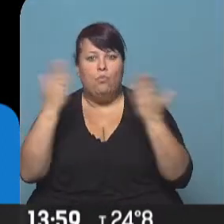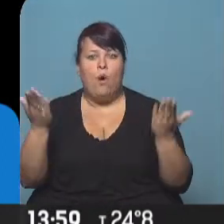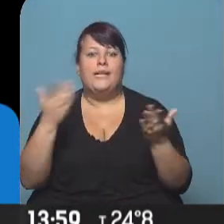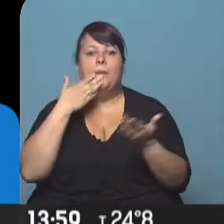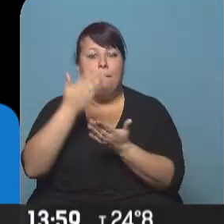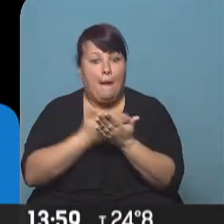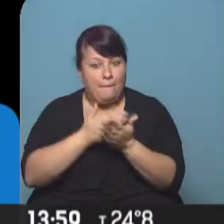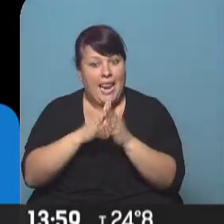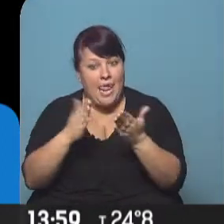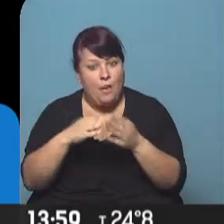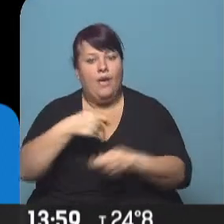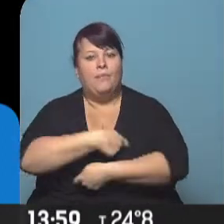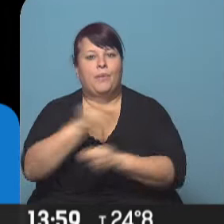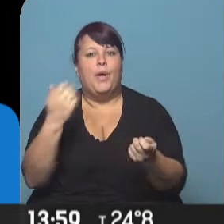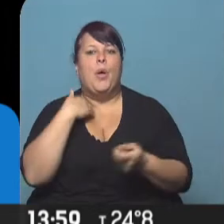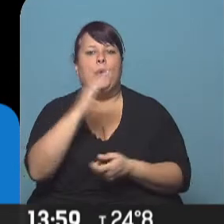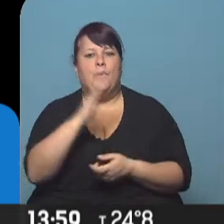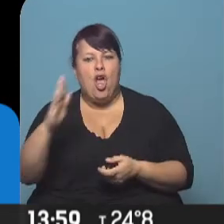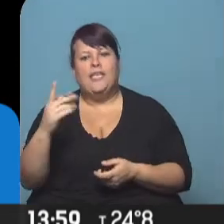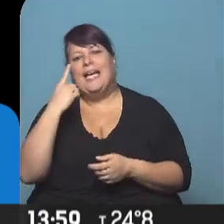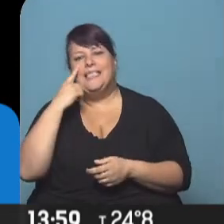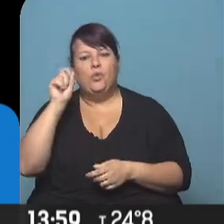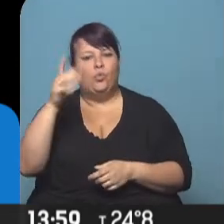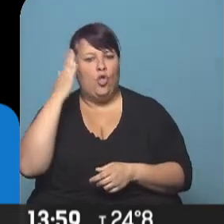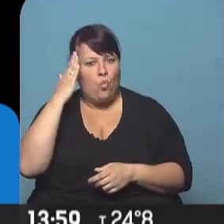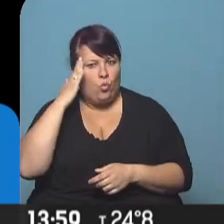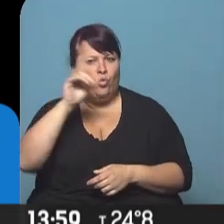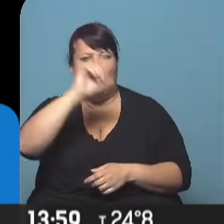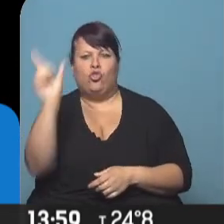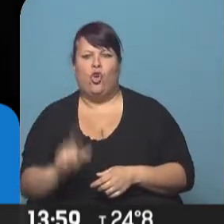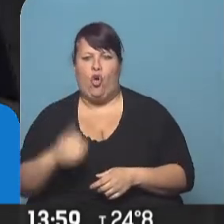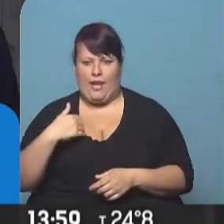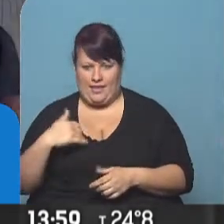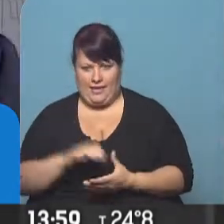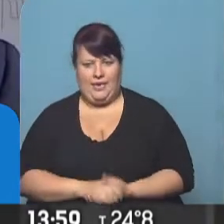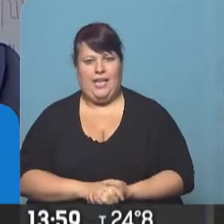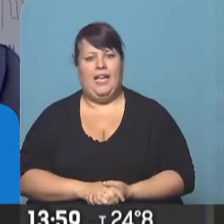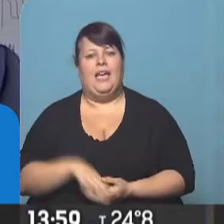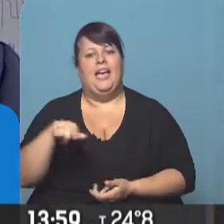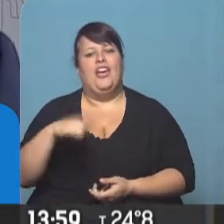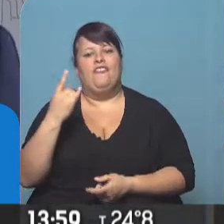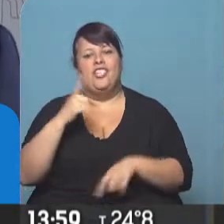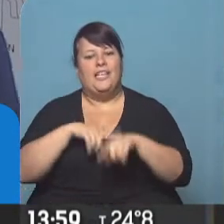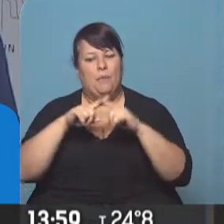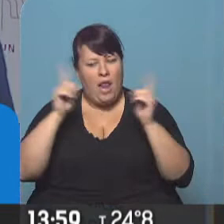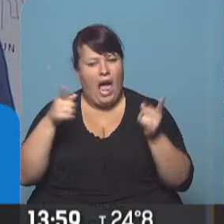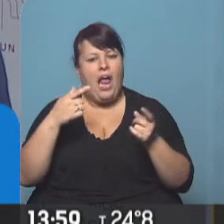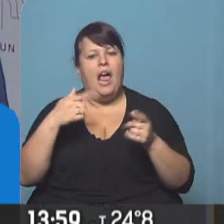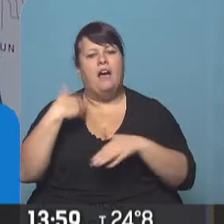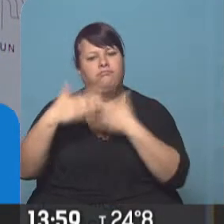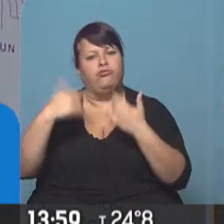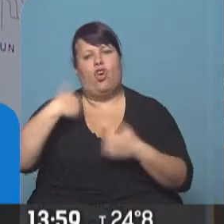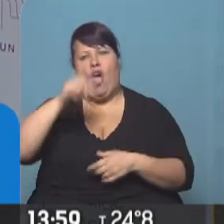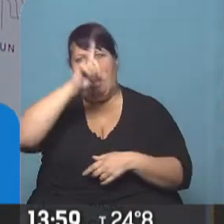formato papel se entregará en bibliotecas e instituciones culturales de todo el país. Estas ficciones de un tiempo infinito recorrerán las